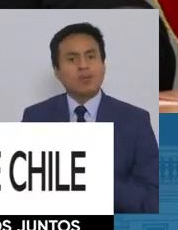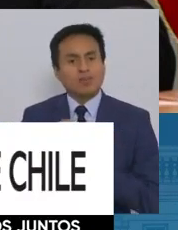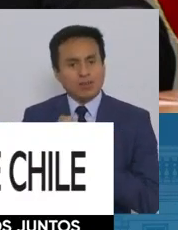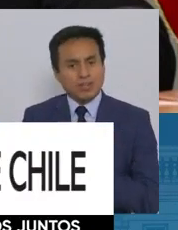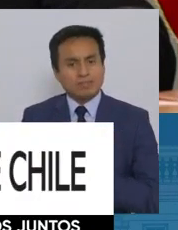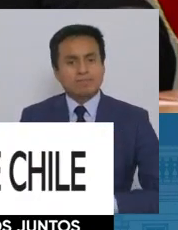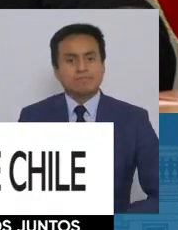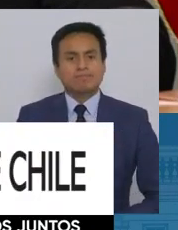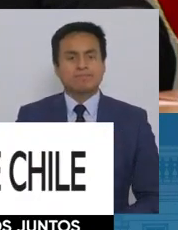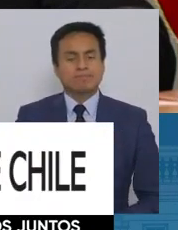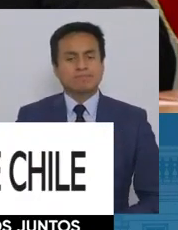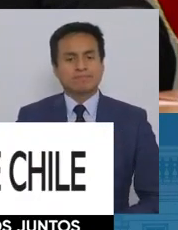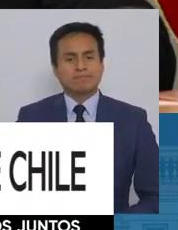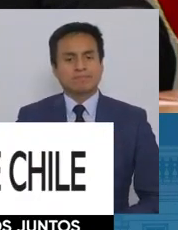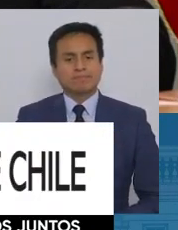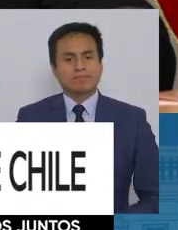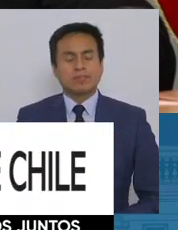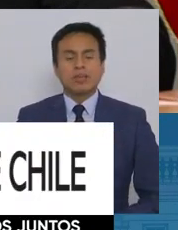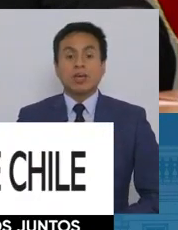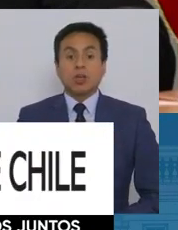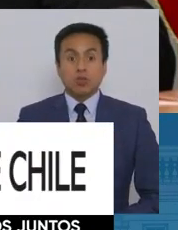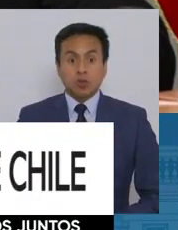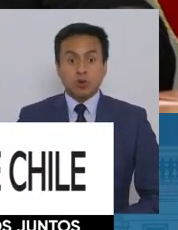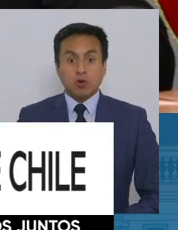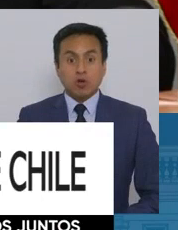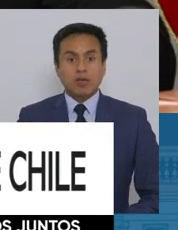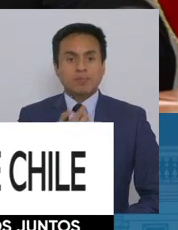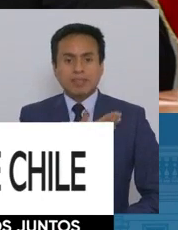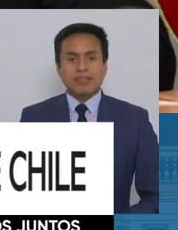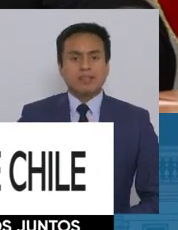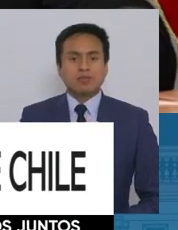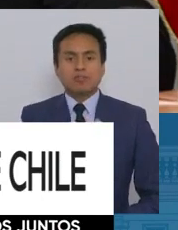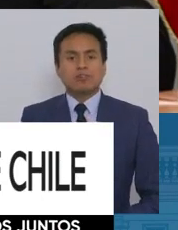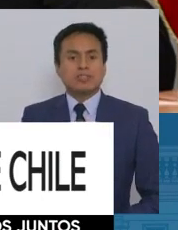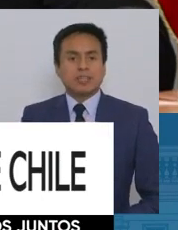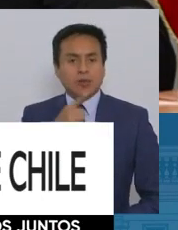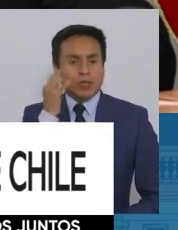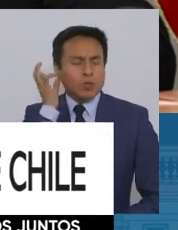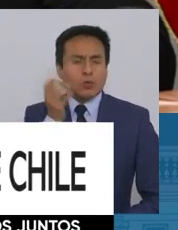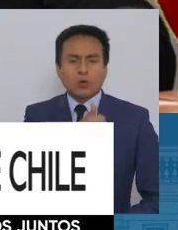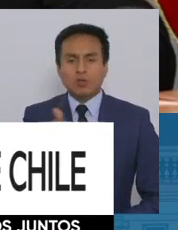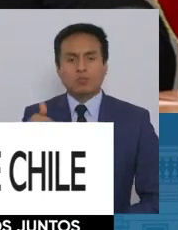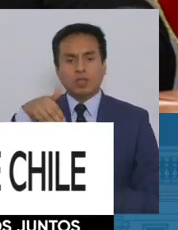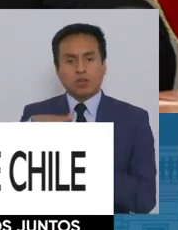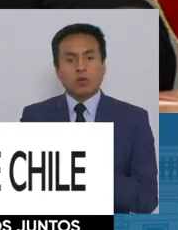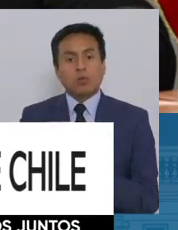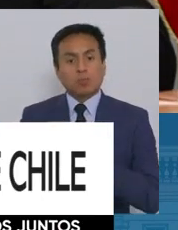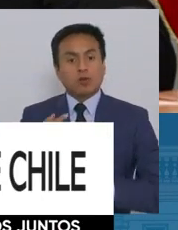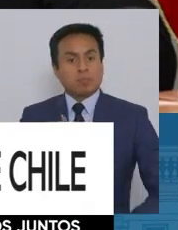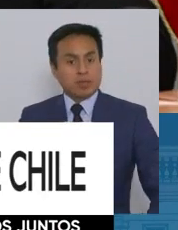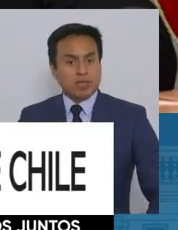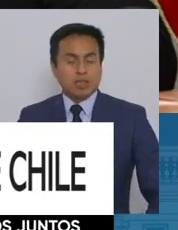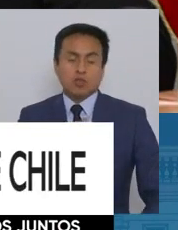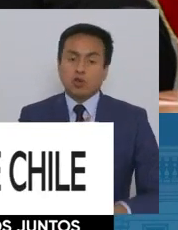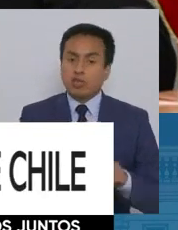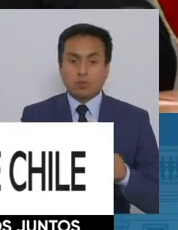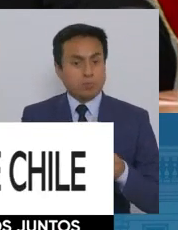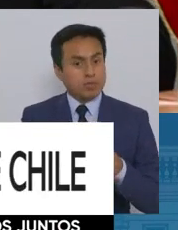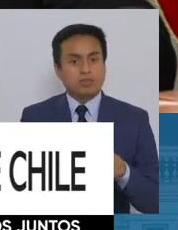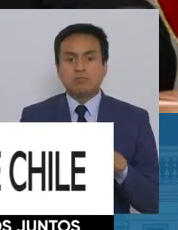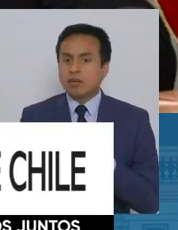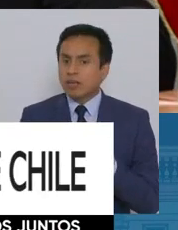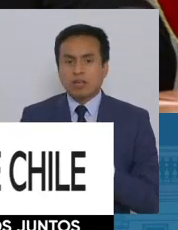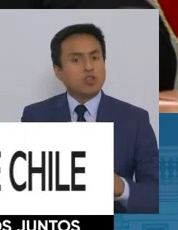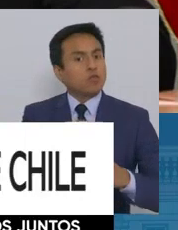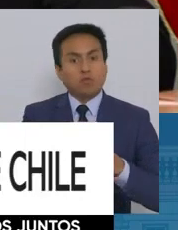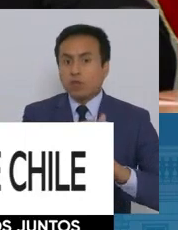colaboración. Yo voy a ser el presidente de todos los chilenos y chilenas, de quienes votaron por mí, de quienes no lo hicieron, de quienes no fueron a